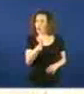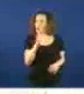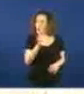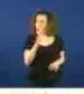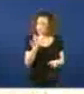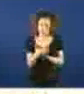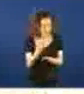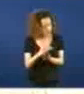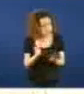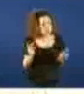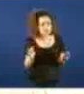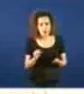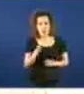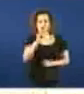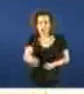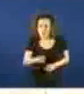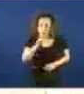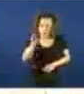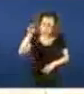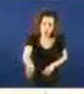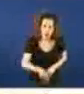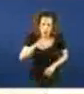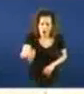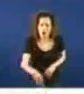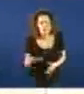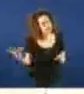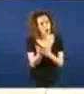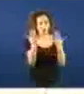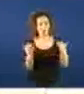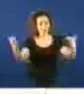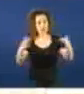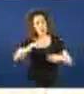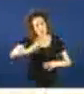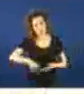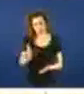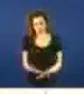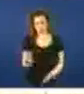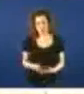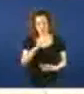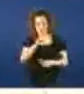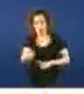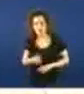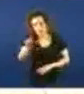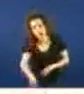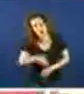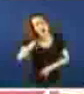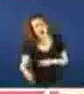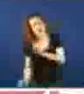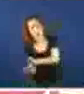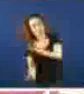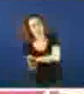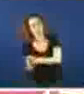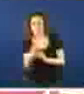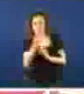motivos e suficientes advertencias. Eu pudo comprobar toda a Cámara. Polo tanto, proseguimos co